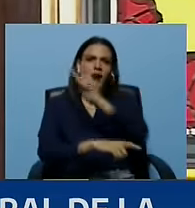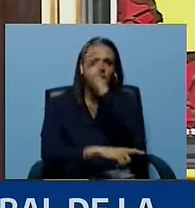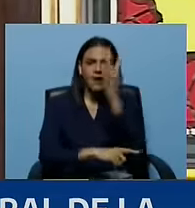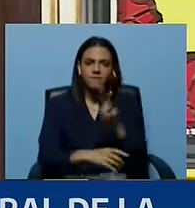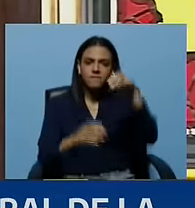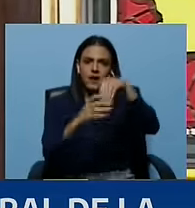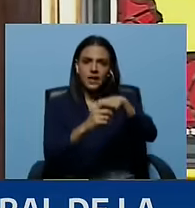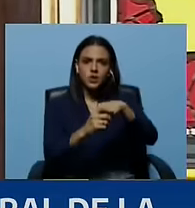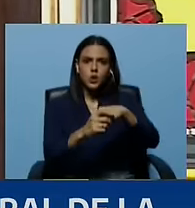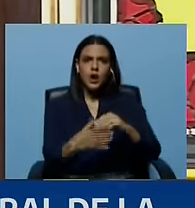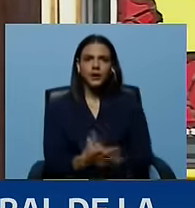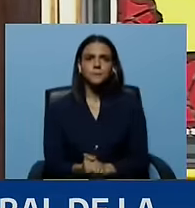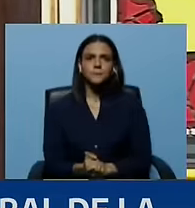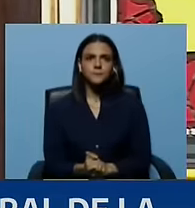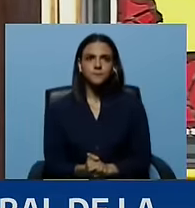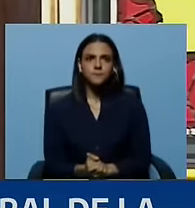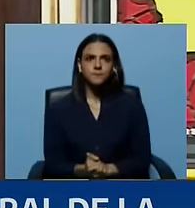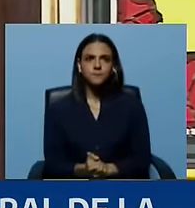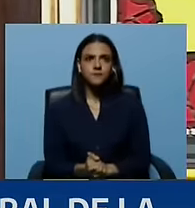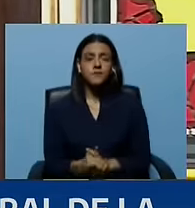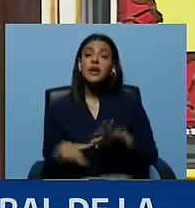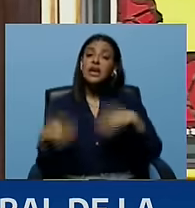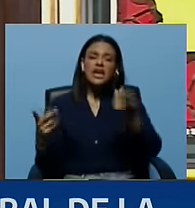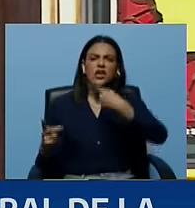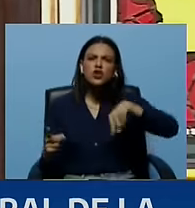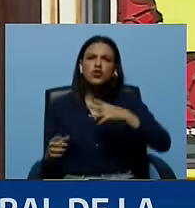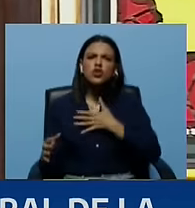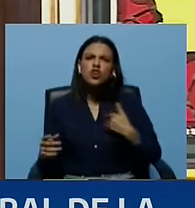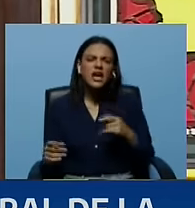Venezolano. ¿Y qué Estado queremos?